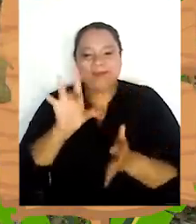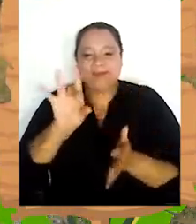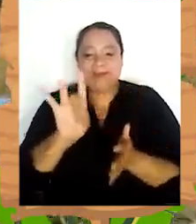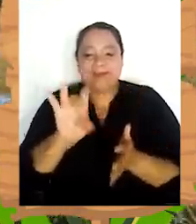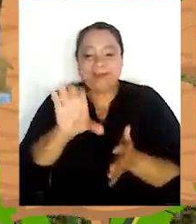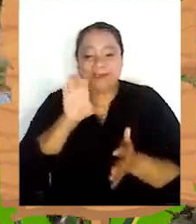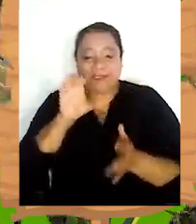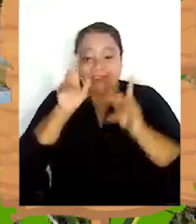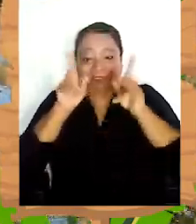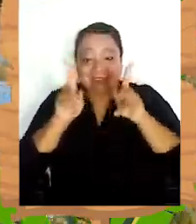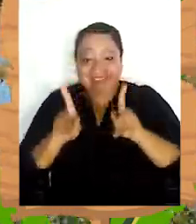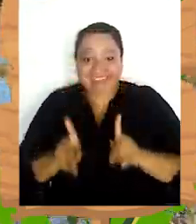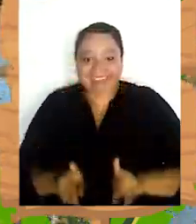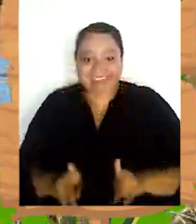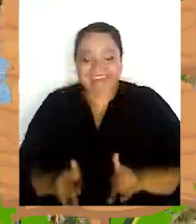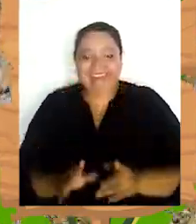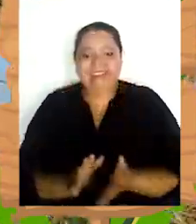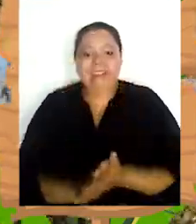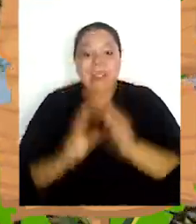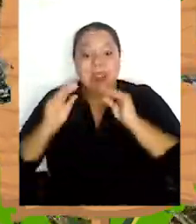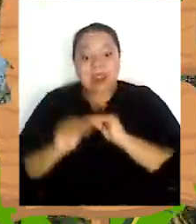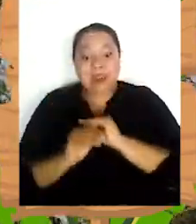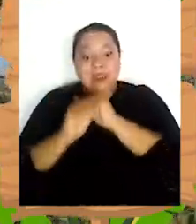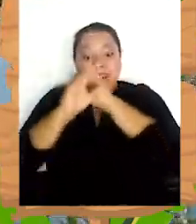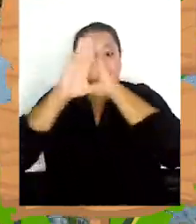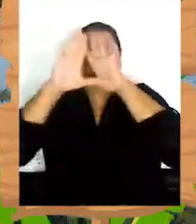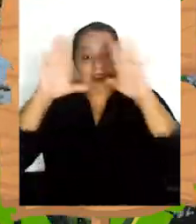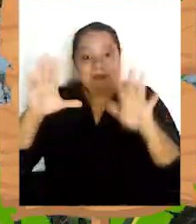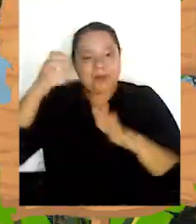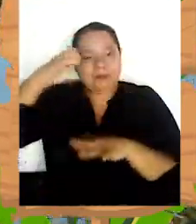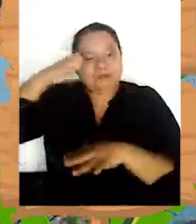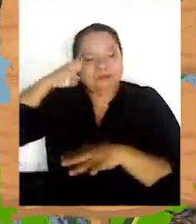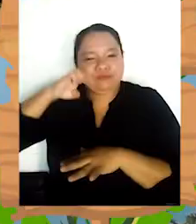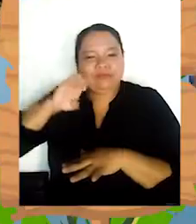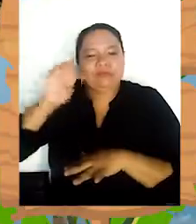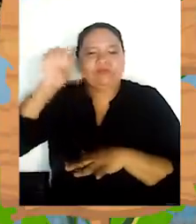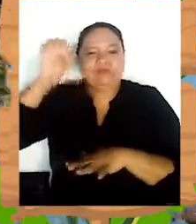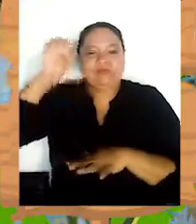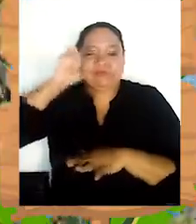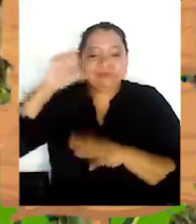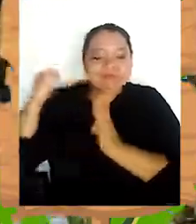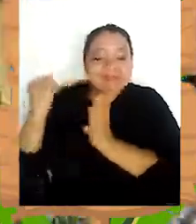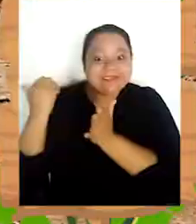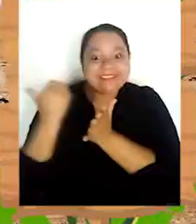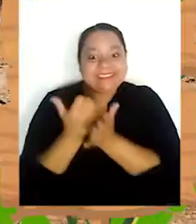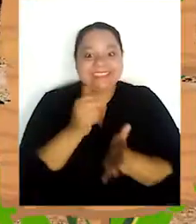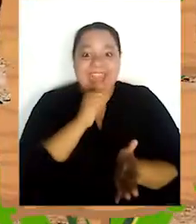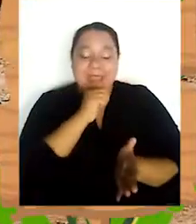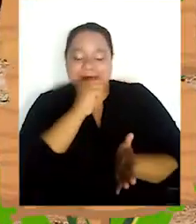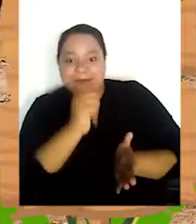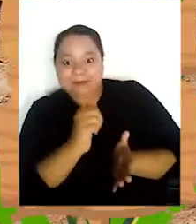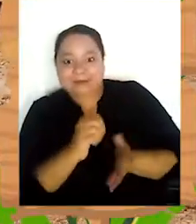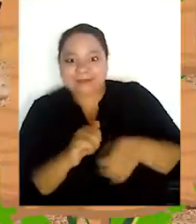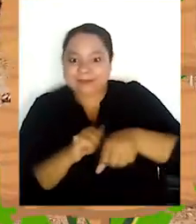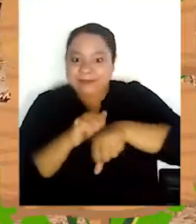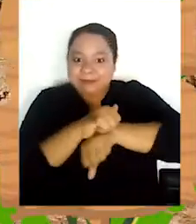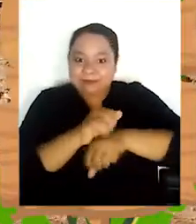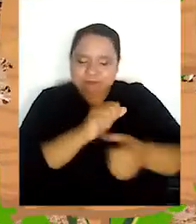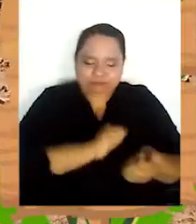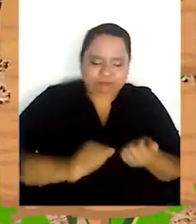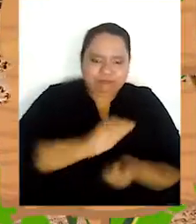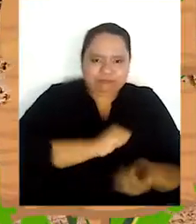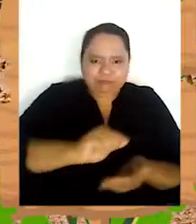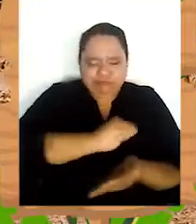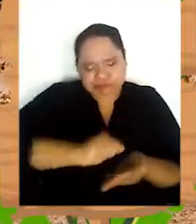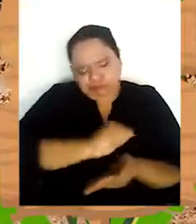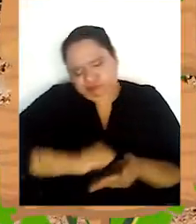3.800 personas. Por las mañanas, Ezequiel ayuda a su abuela con la limpieza de yuca